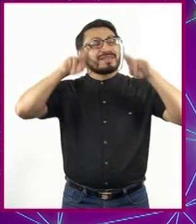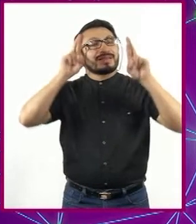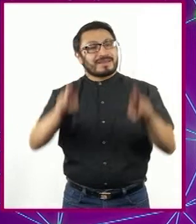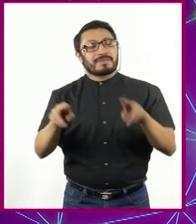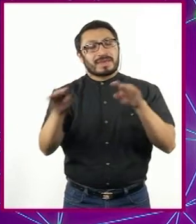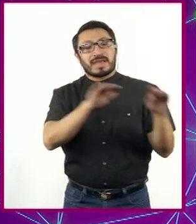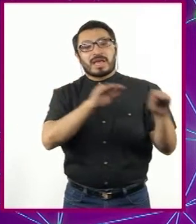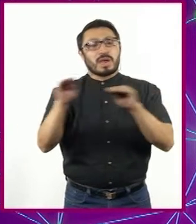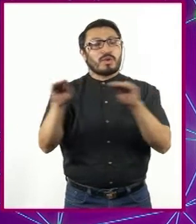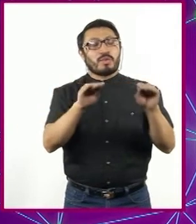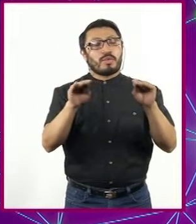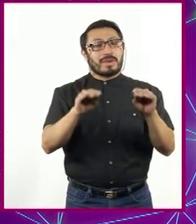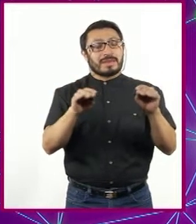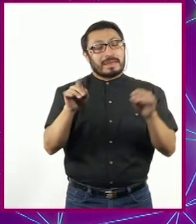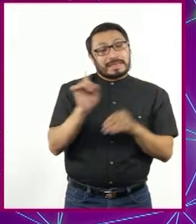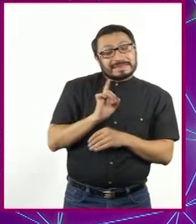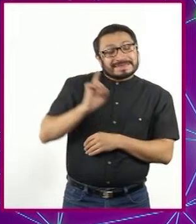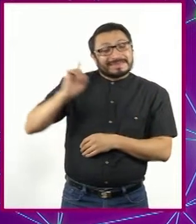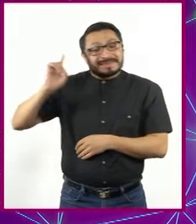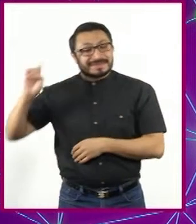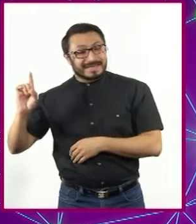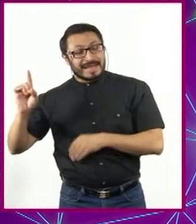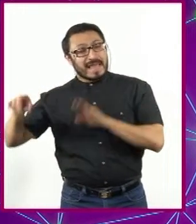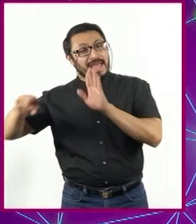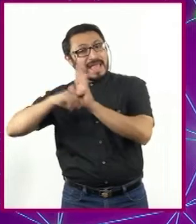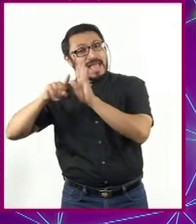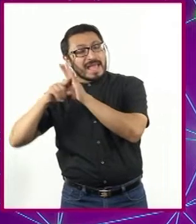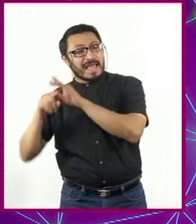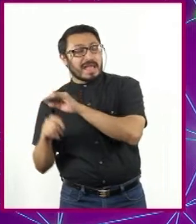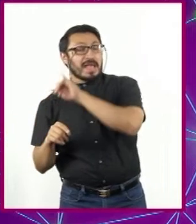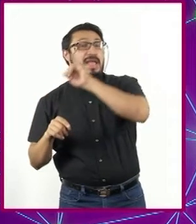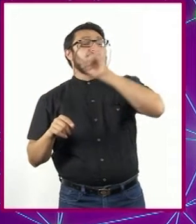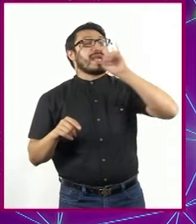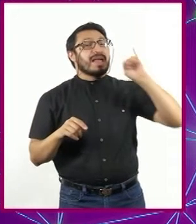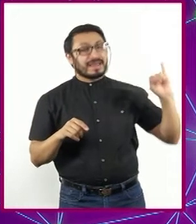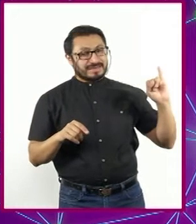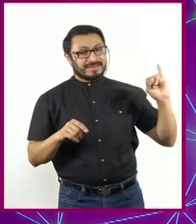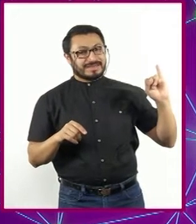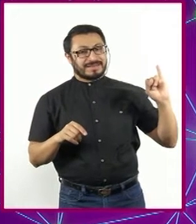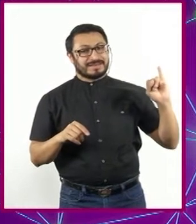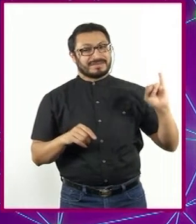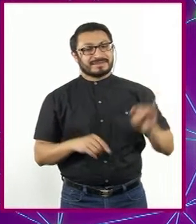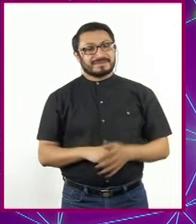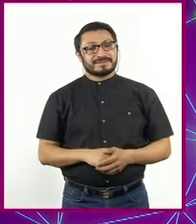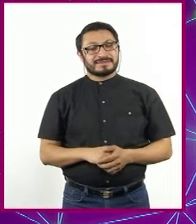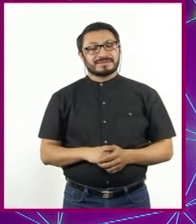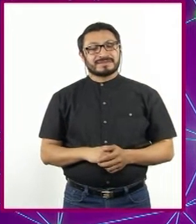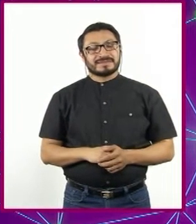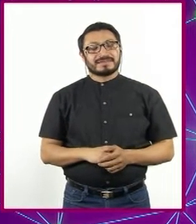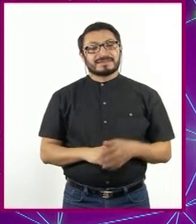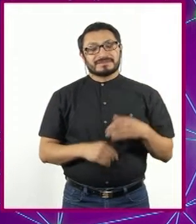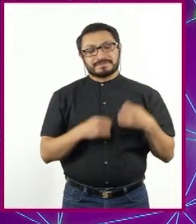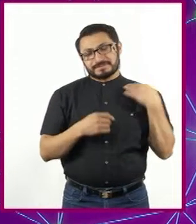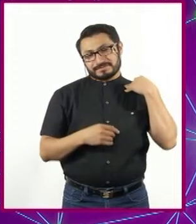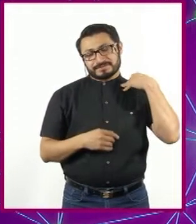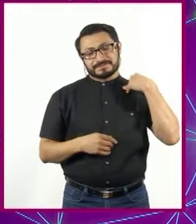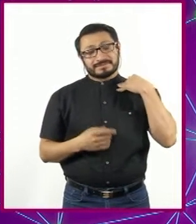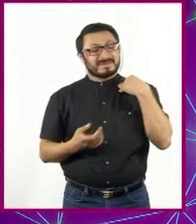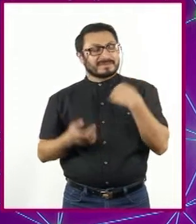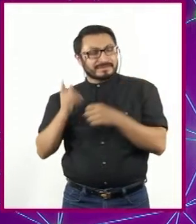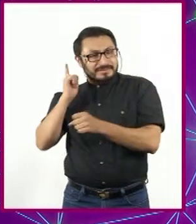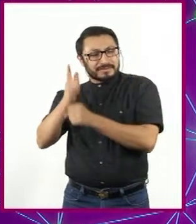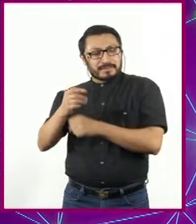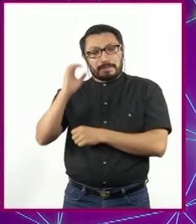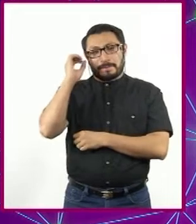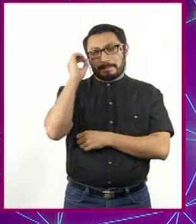representan movimientos a la derecha y los negativos movimientos a la izquierda. Ubicamos el 0 y